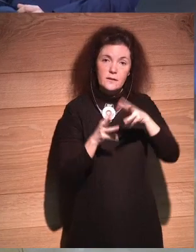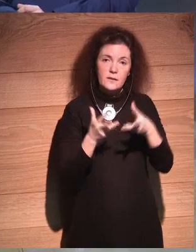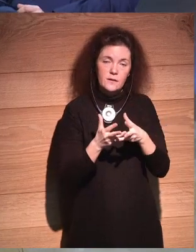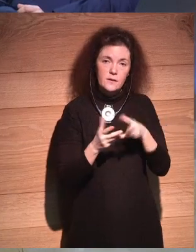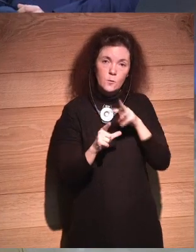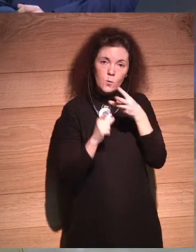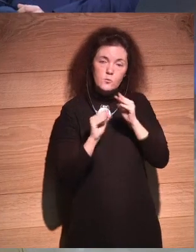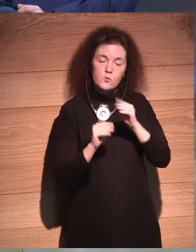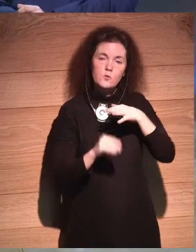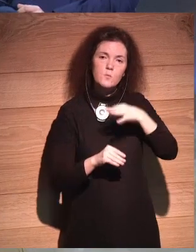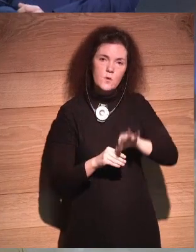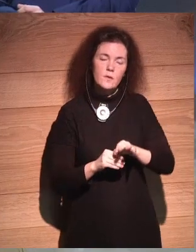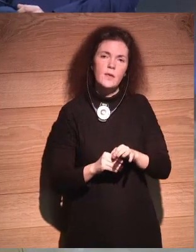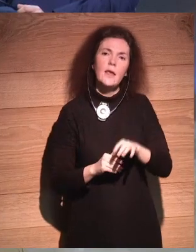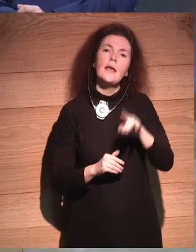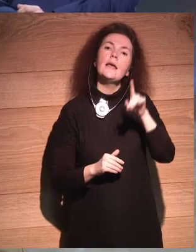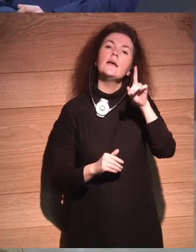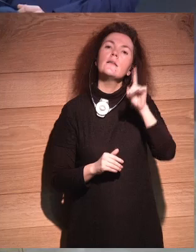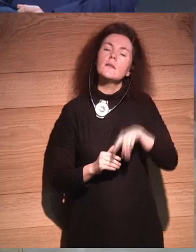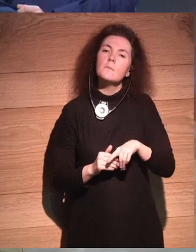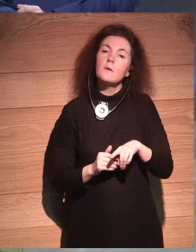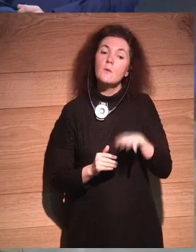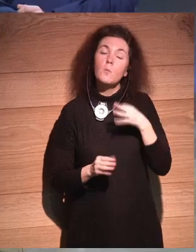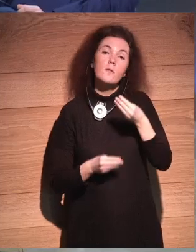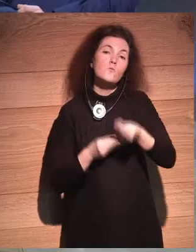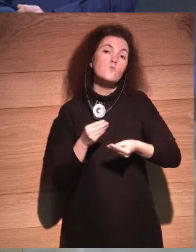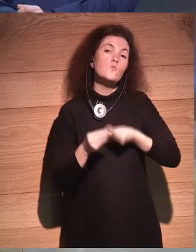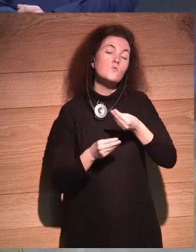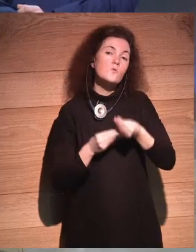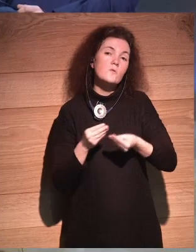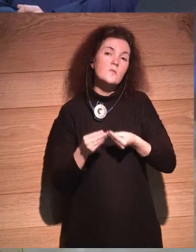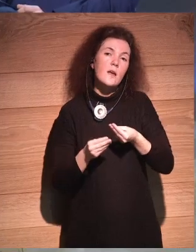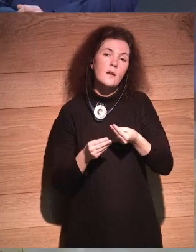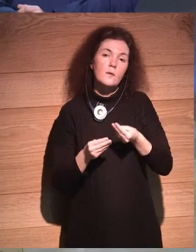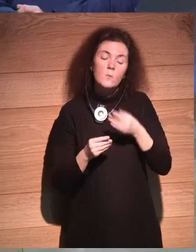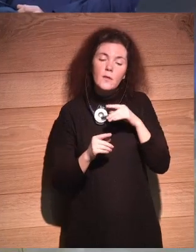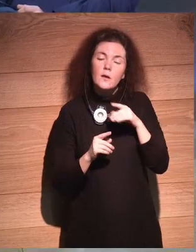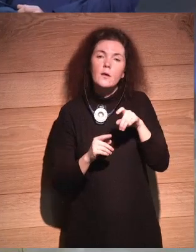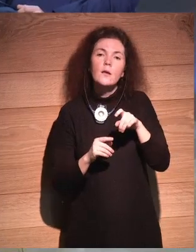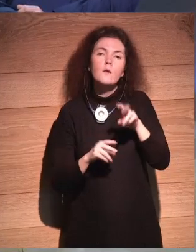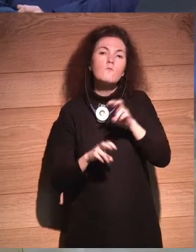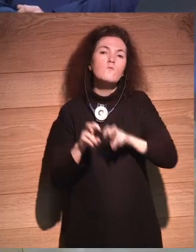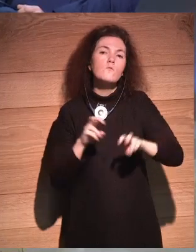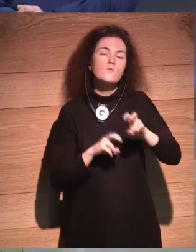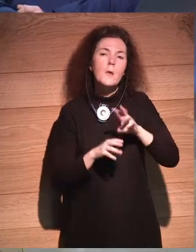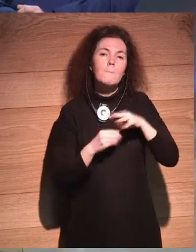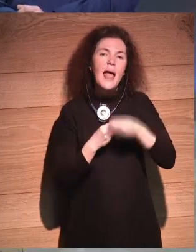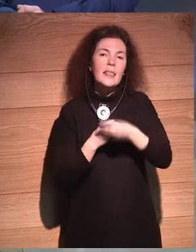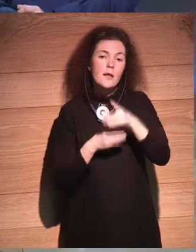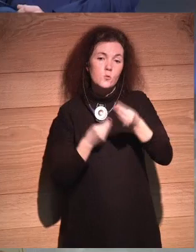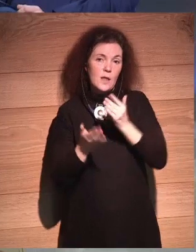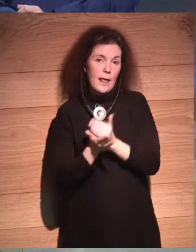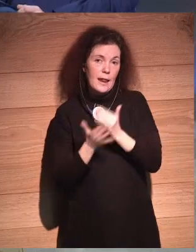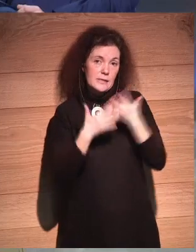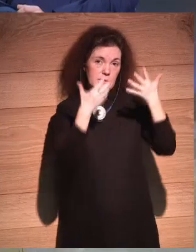y también, si puedes utilizarlo, también lo puedes encontrar en materiales que se utilizan en clase